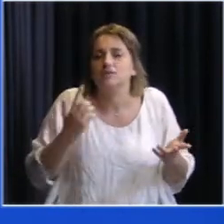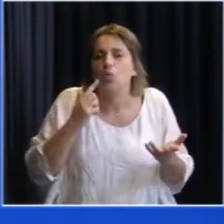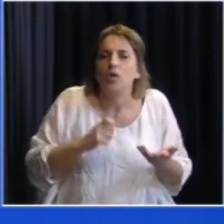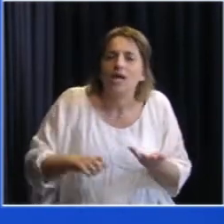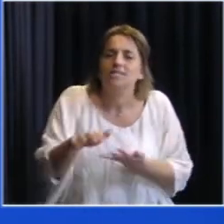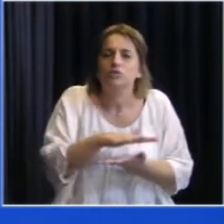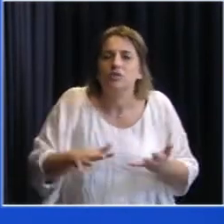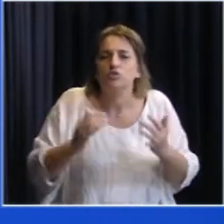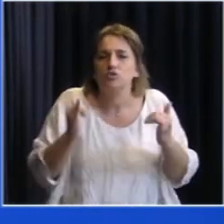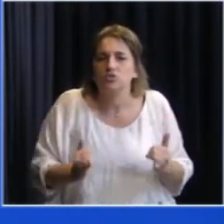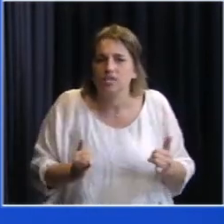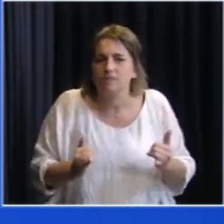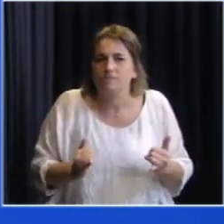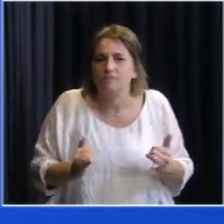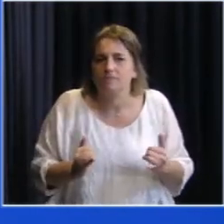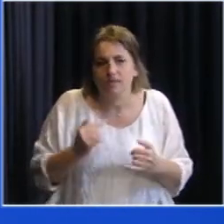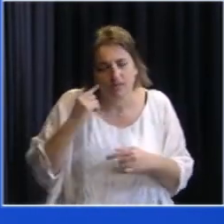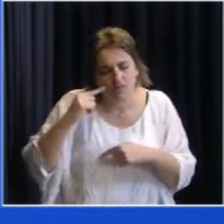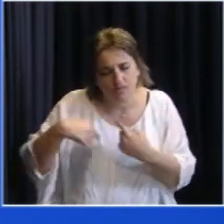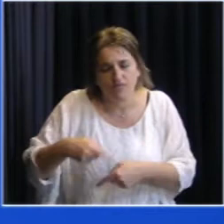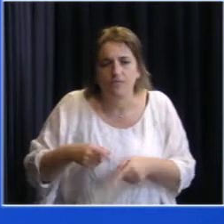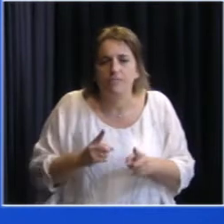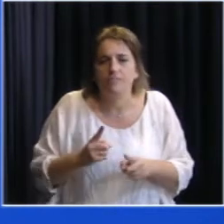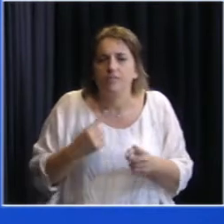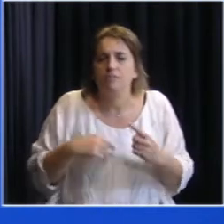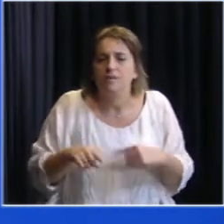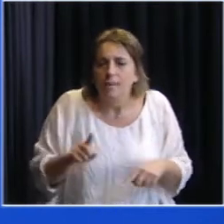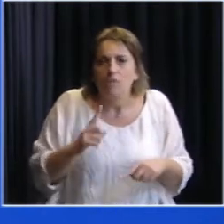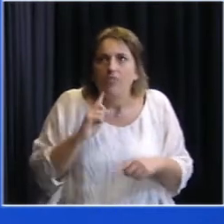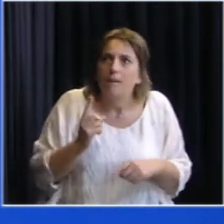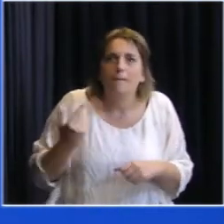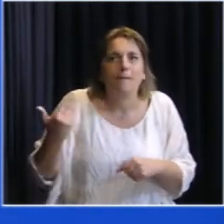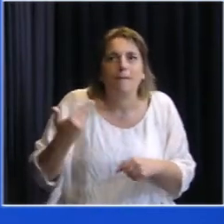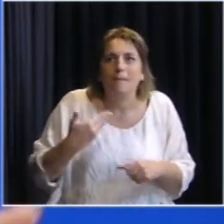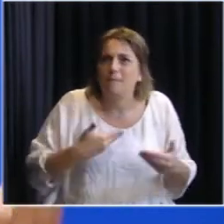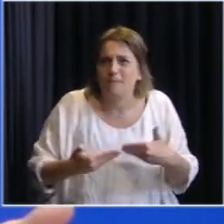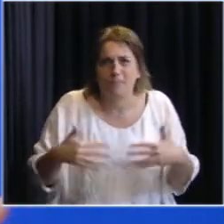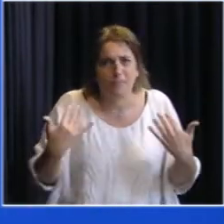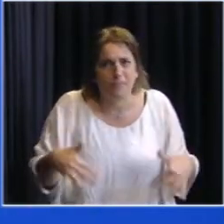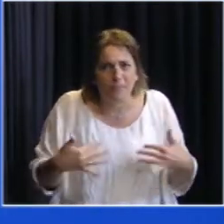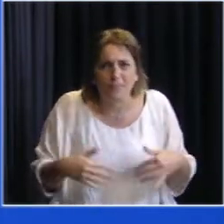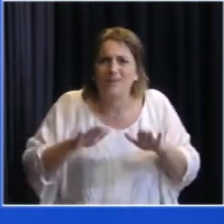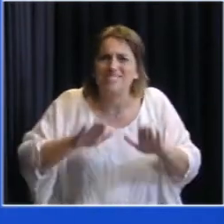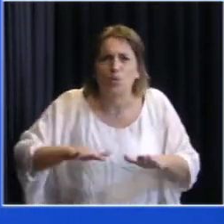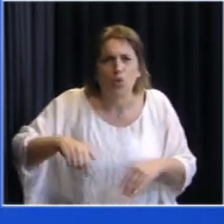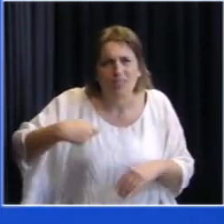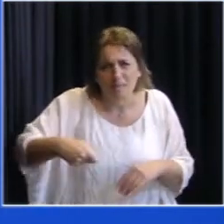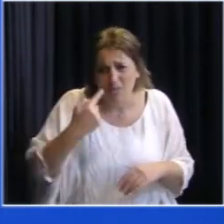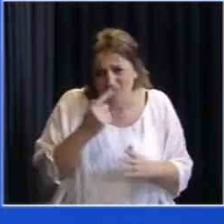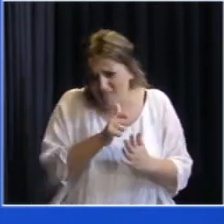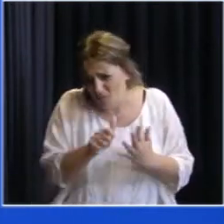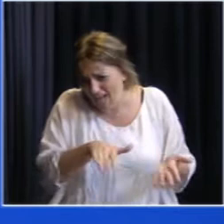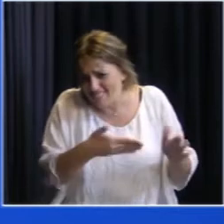situación prolongada de fuertes solicitudes de desempleo como hemos estado observando en estos